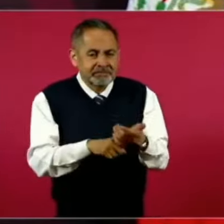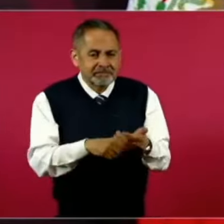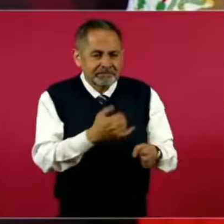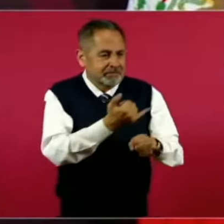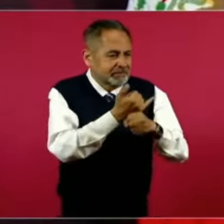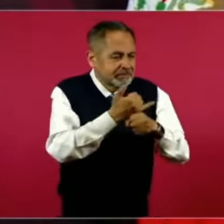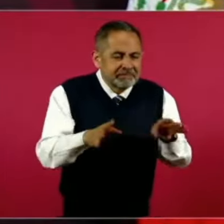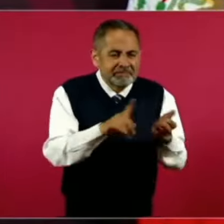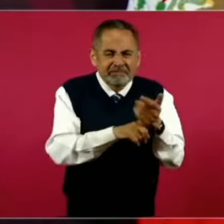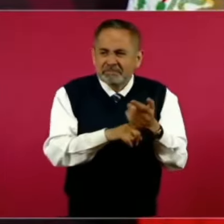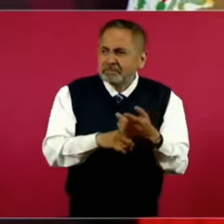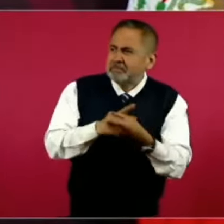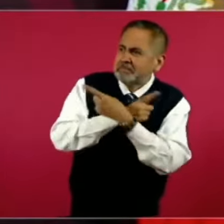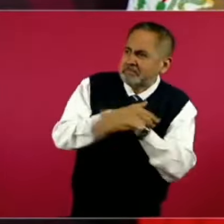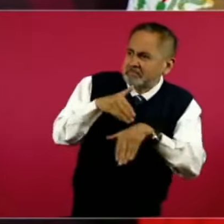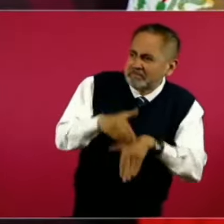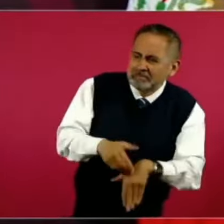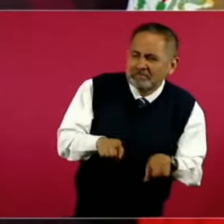imposible.